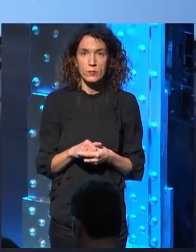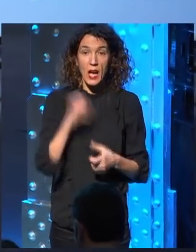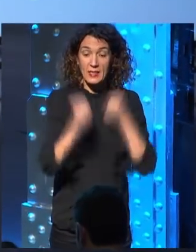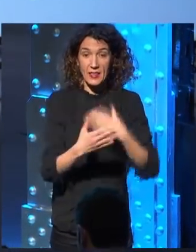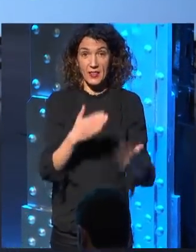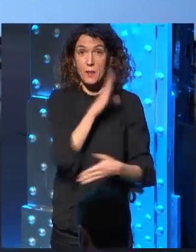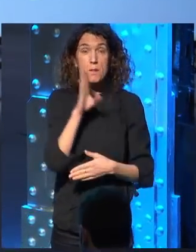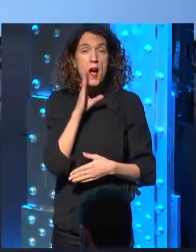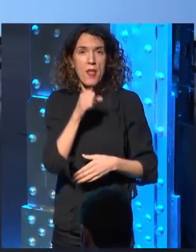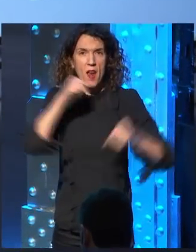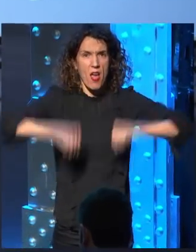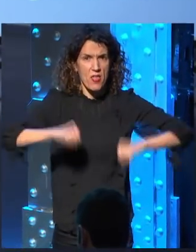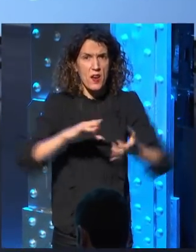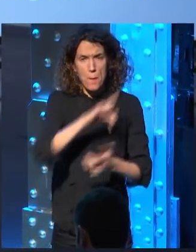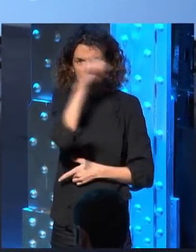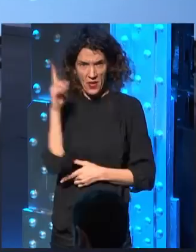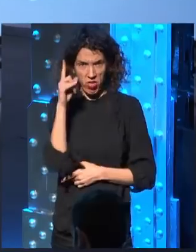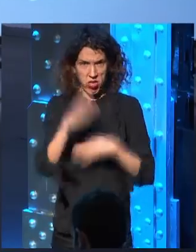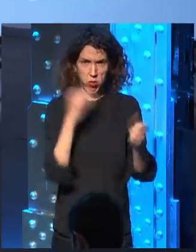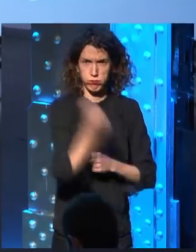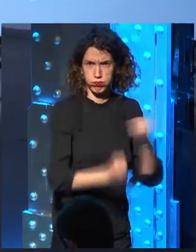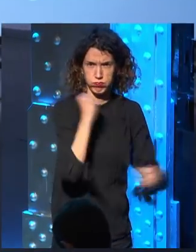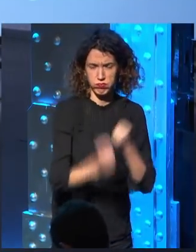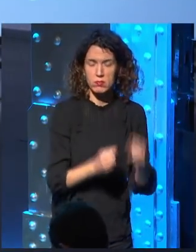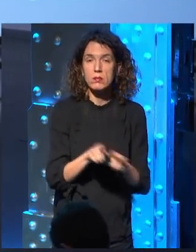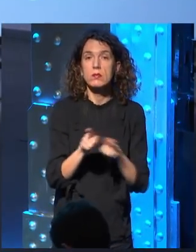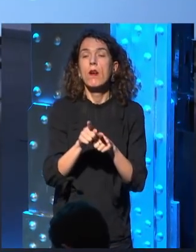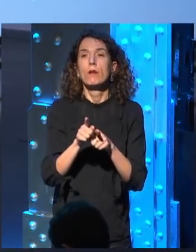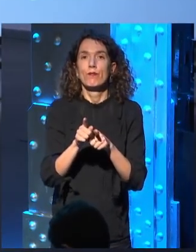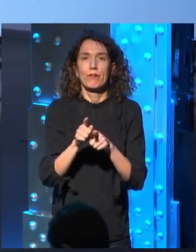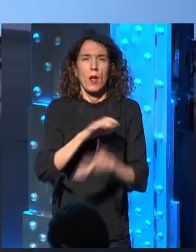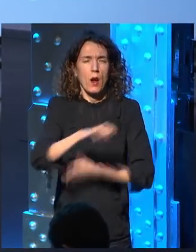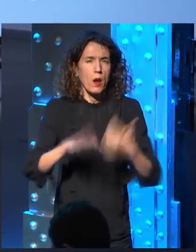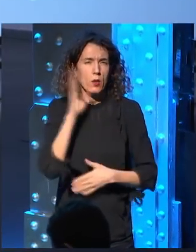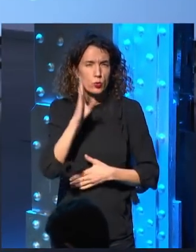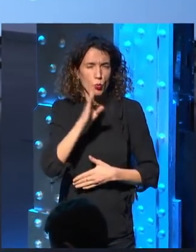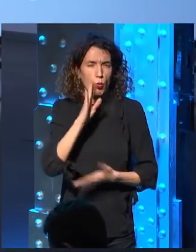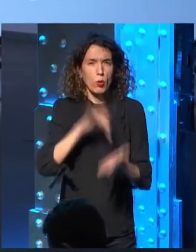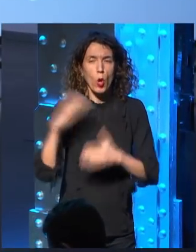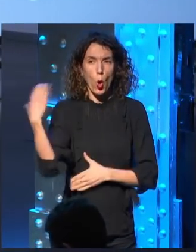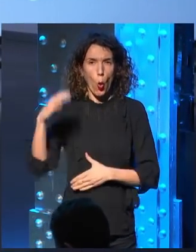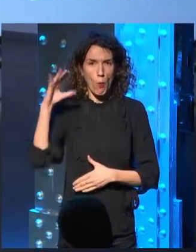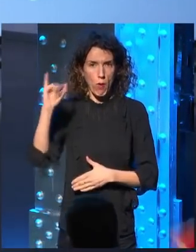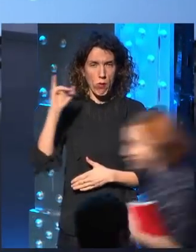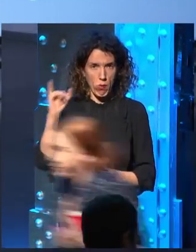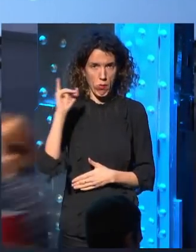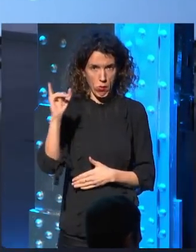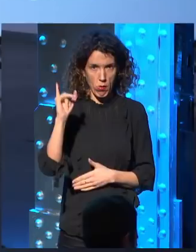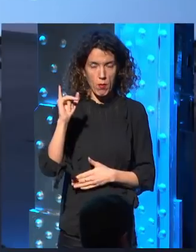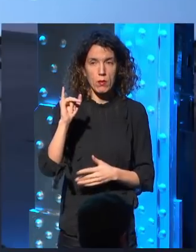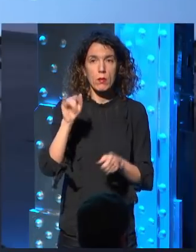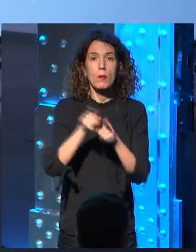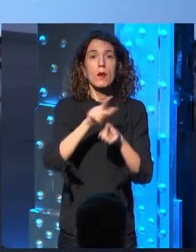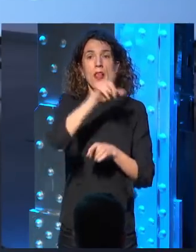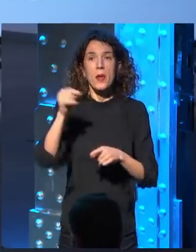Asesina a su madre anciana a martillazos en Madrid. La guerra sucia vuelve a sobrevolar Colombia. Un